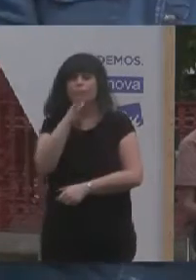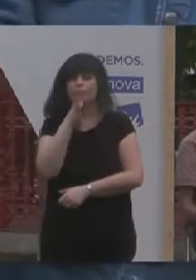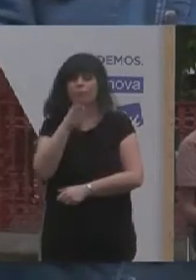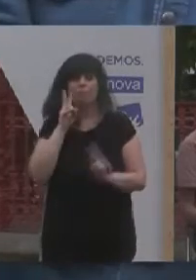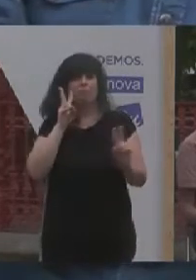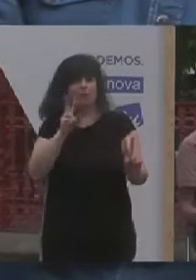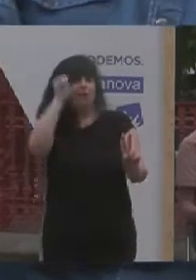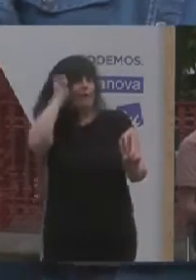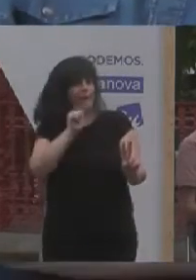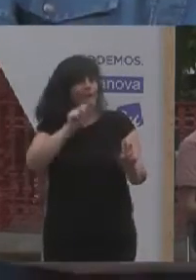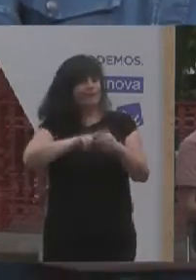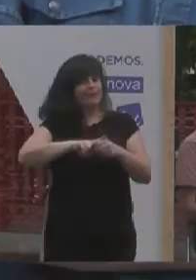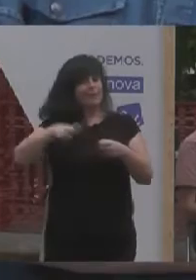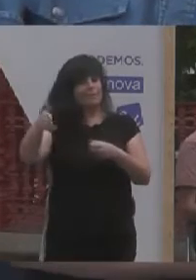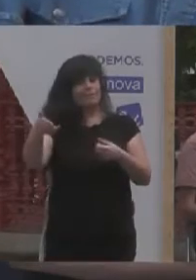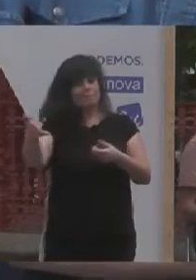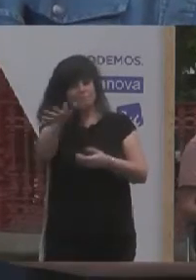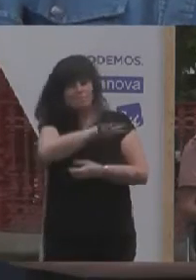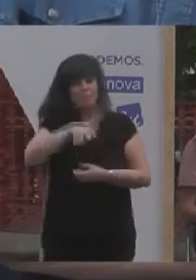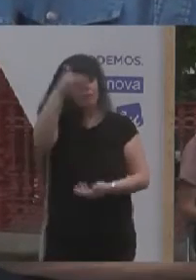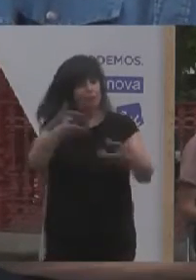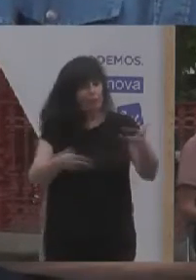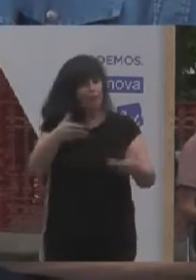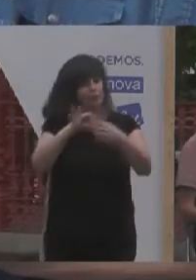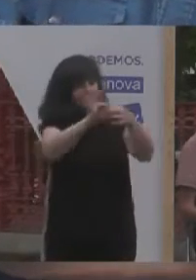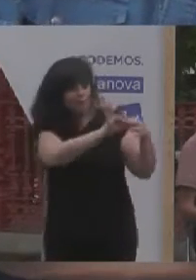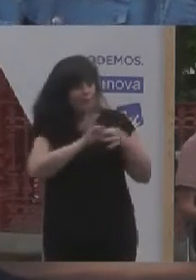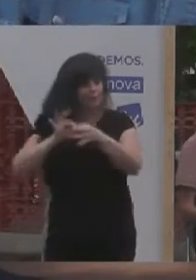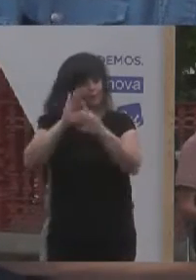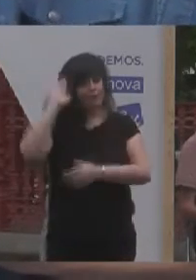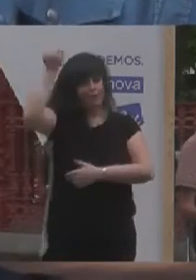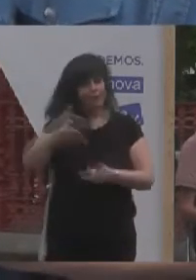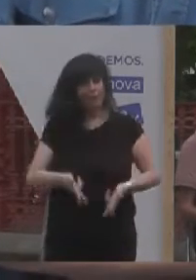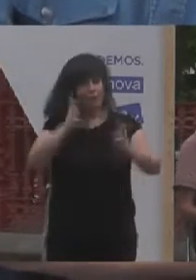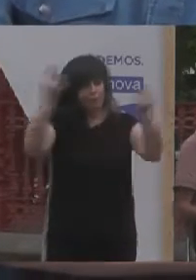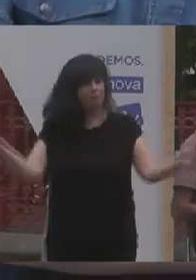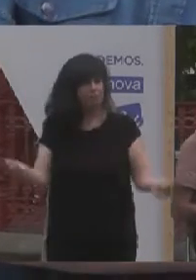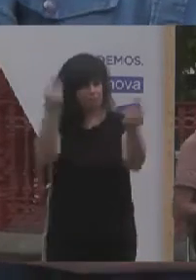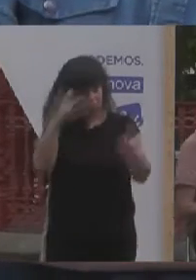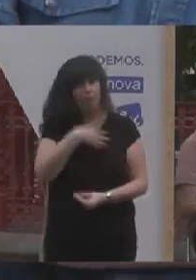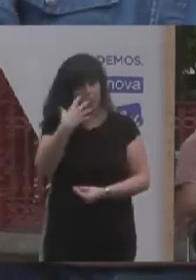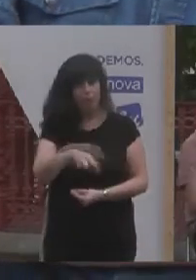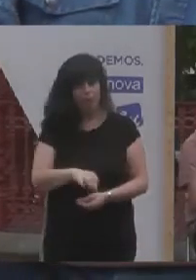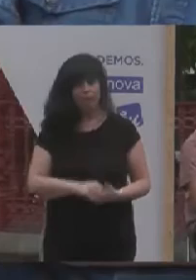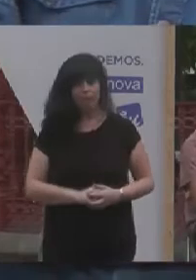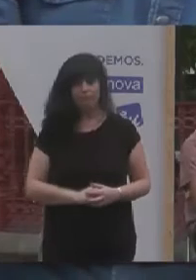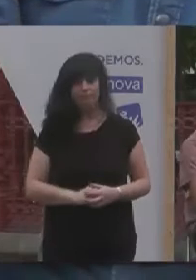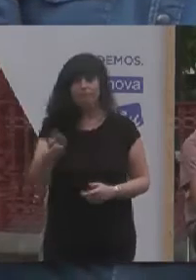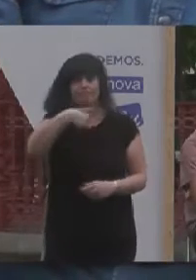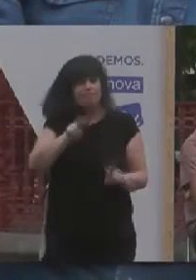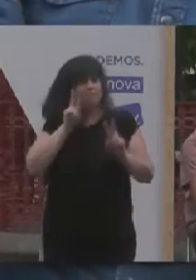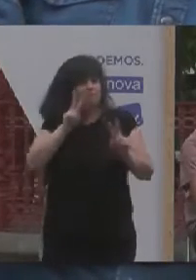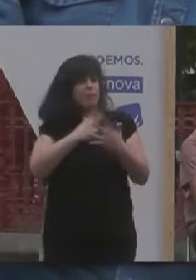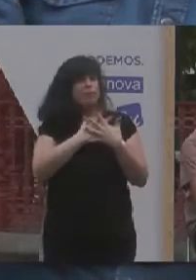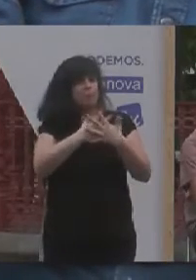un Ourense, unha provincia máis xusta, máis solidaria, máis democrática. Creemos que é cuestión de vontade